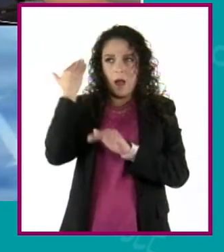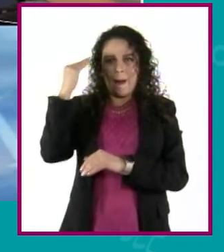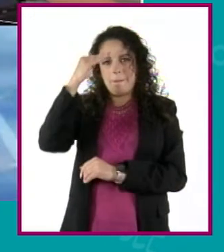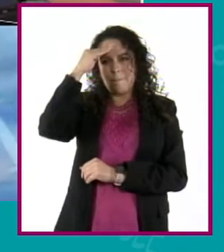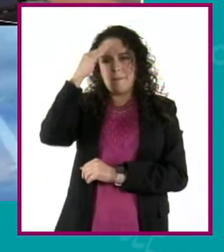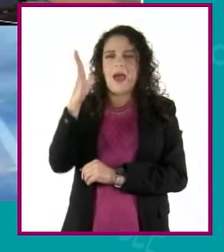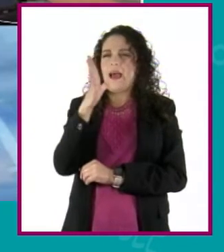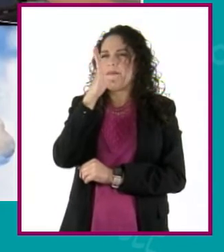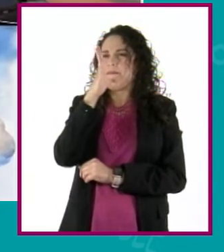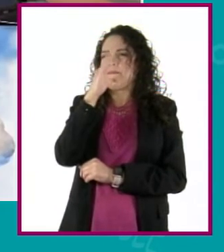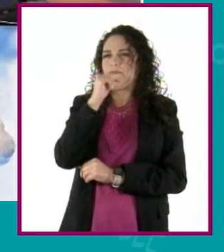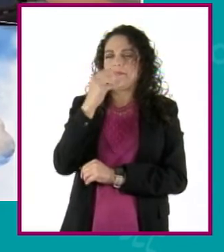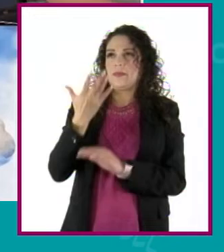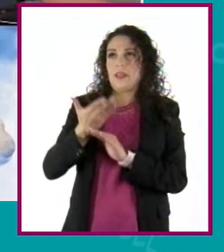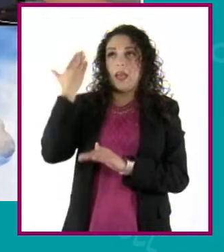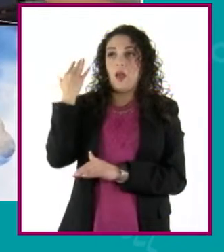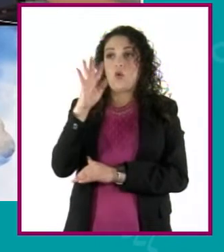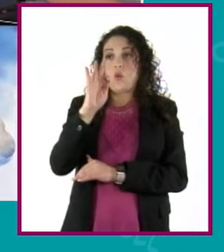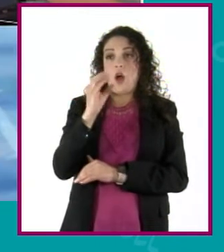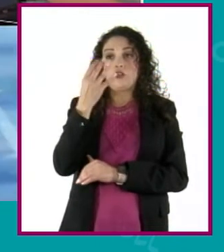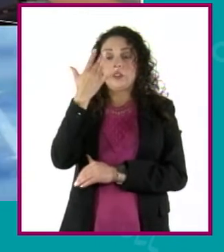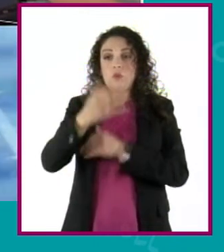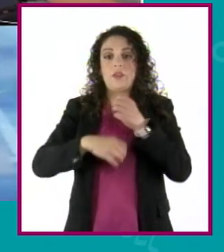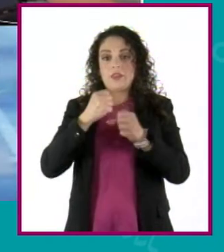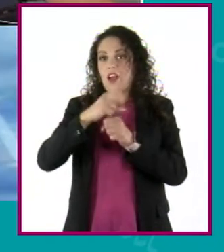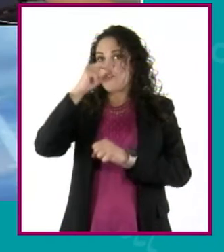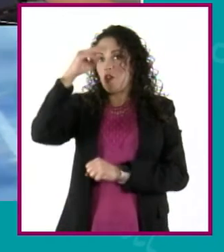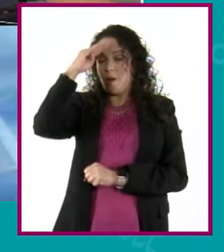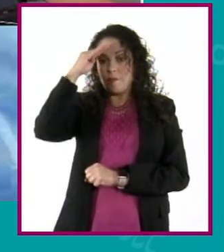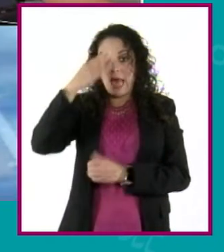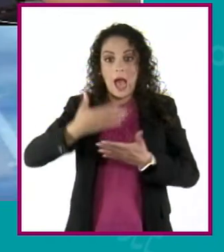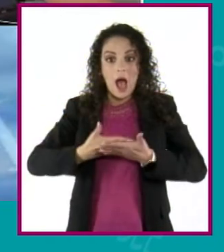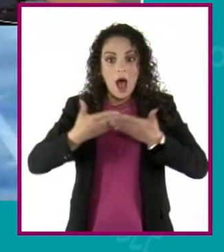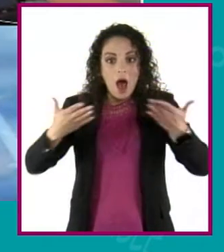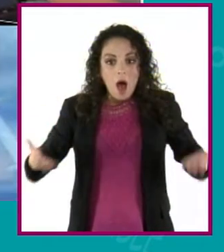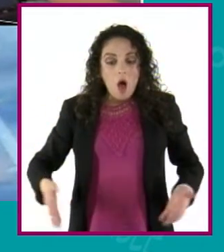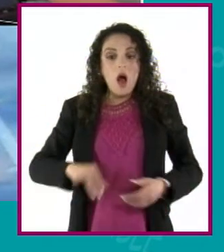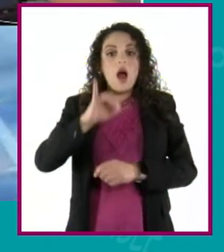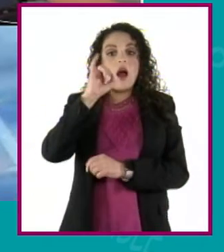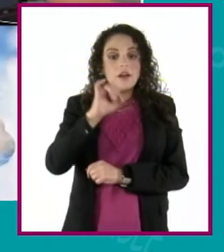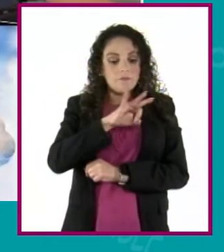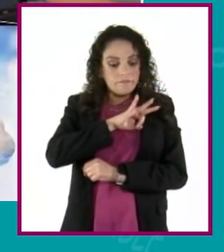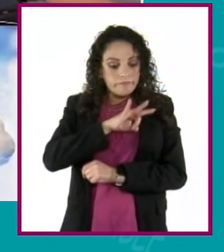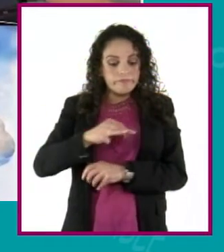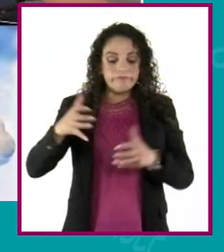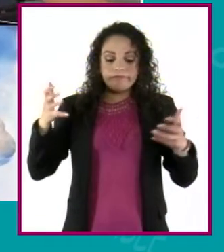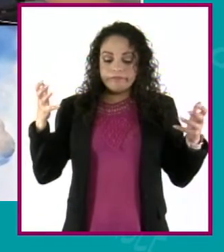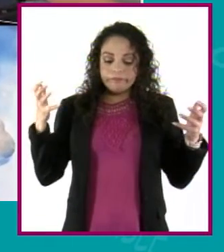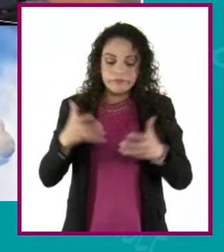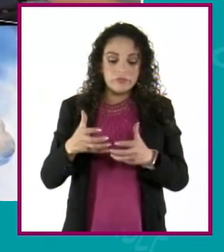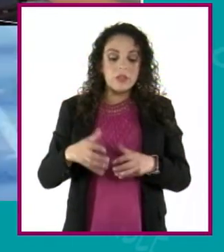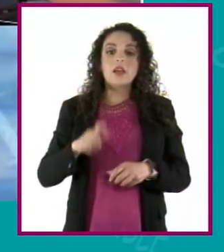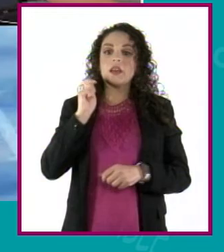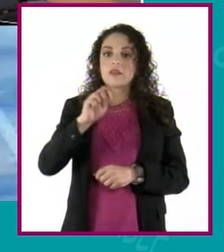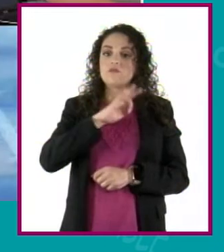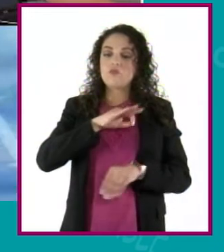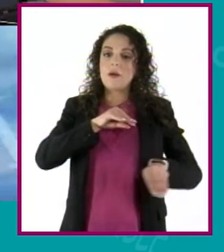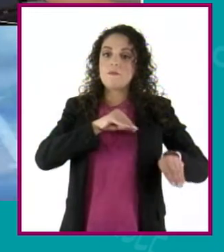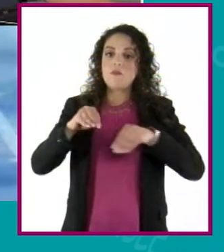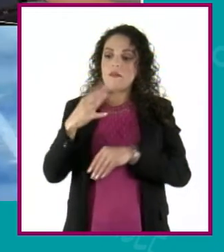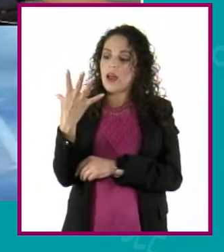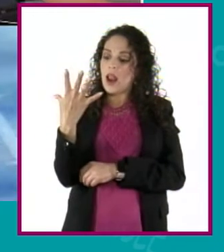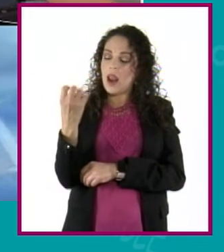unos 40, 50 años, pero ya estamos viendo como que, bueno, están imprimiendo órganos. Entonces,